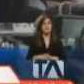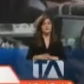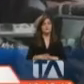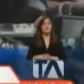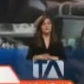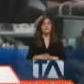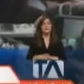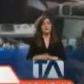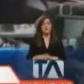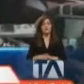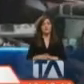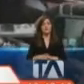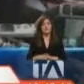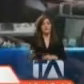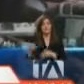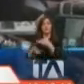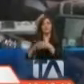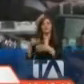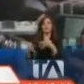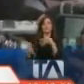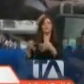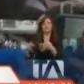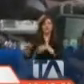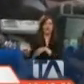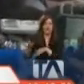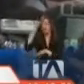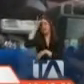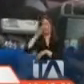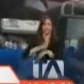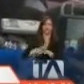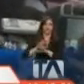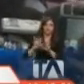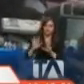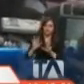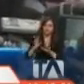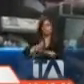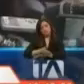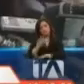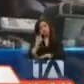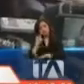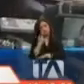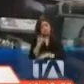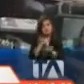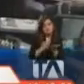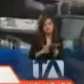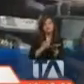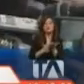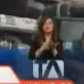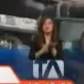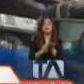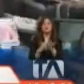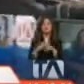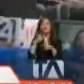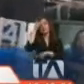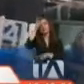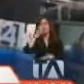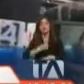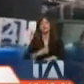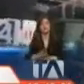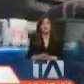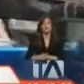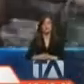conclusiones del proceso de instrucción fiscal, y luego obviamente habrá que analizar cualquiera de las